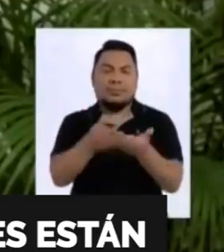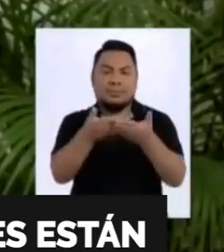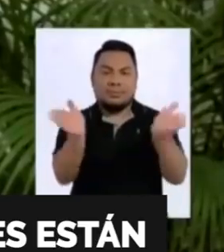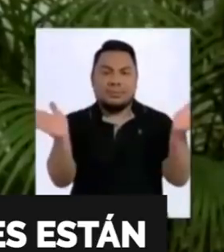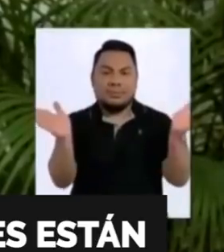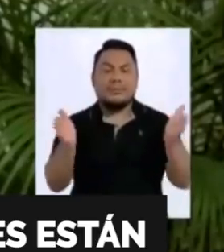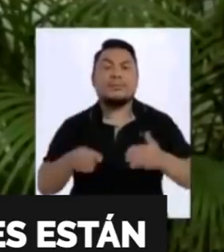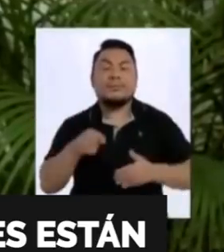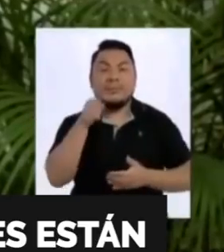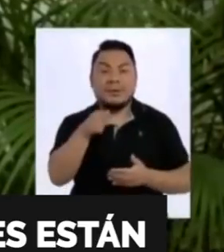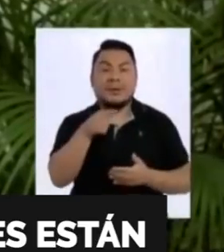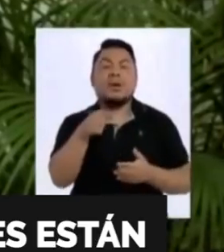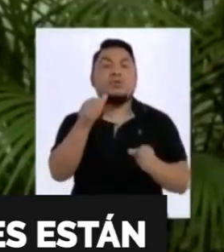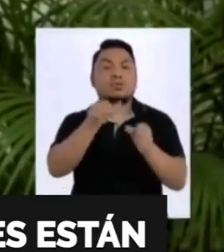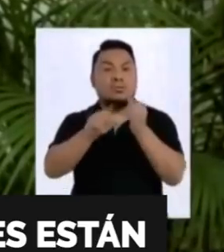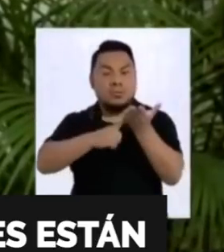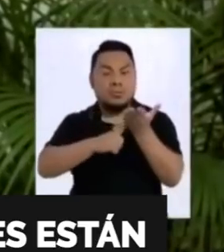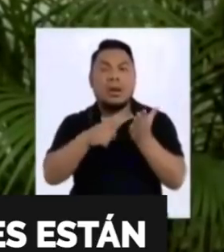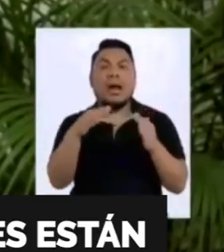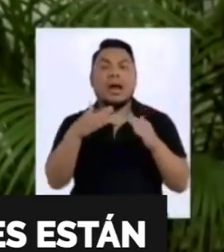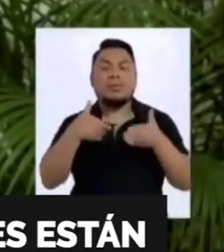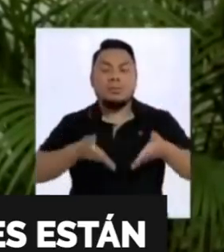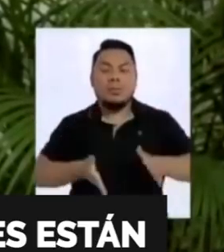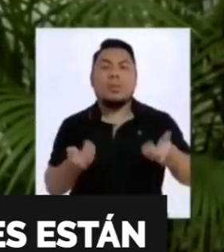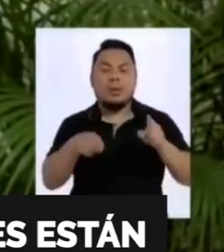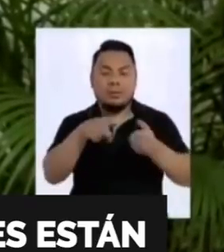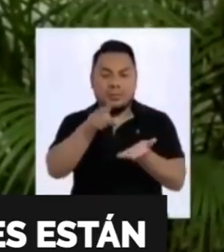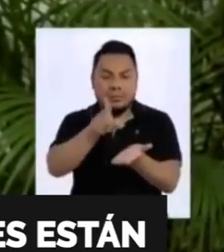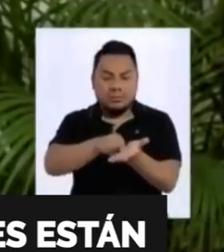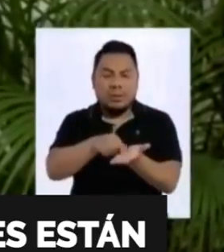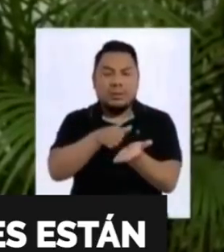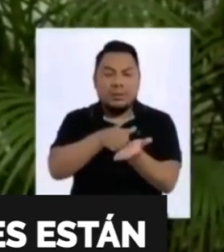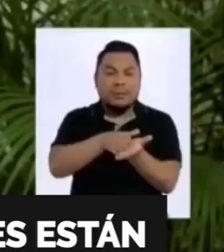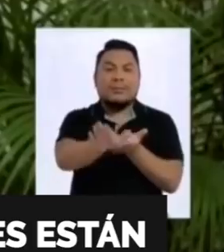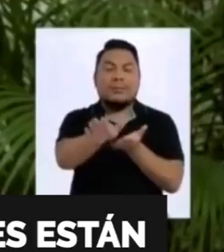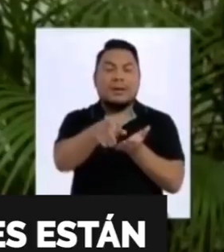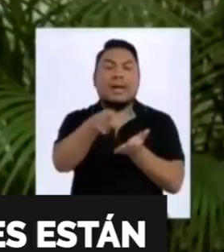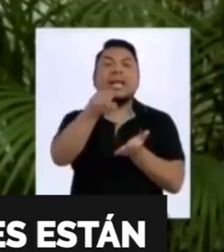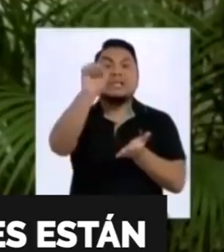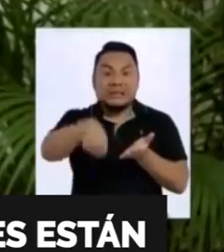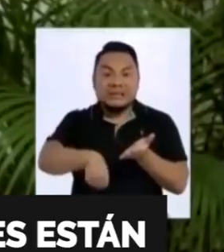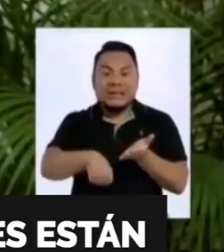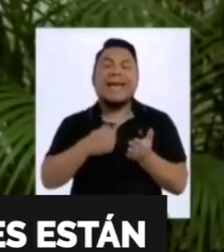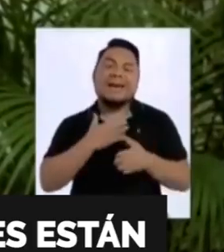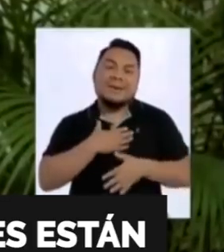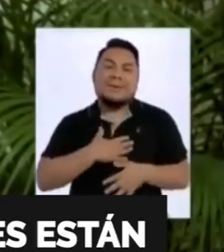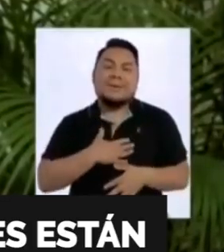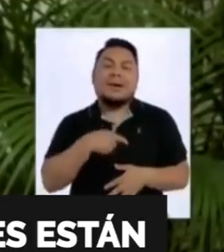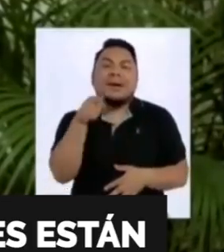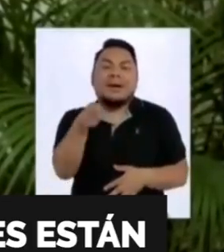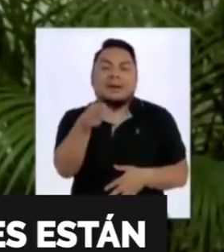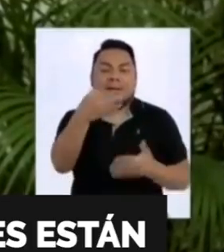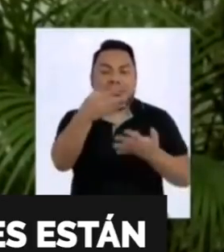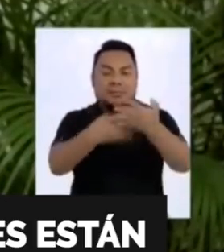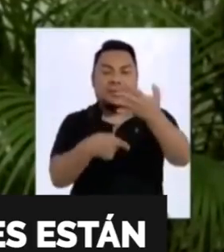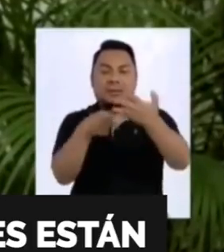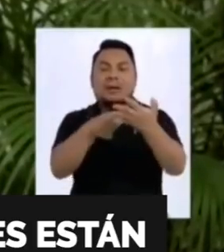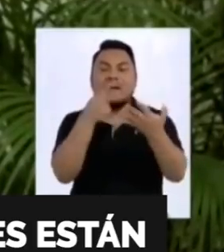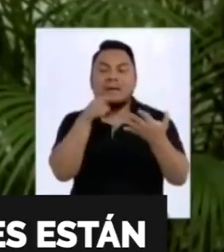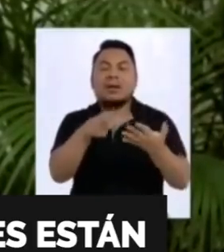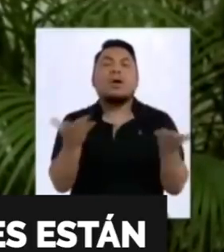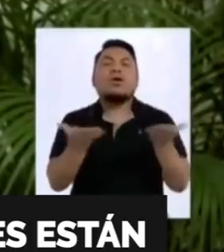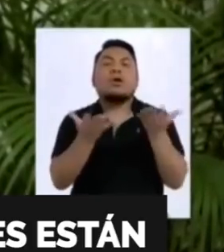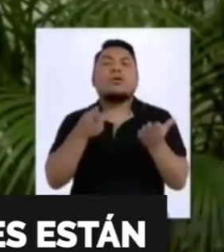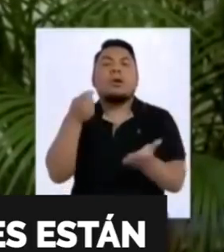sabe que es, tiene acceso al bono, hay dos pantallas posibles. Una pantalla es, usted puede